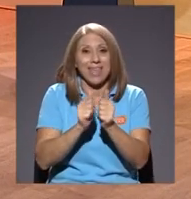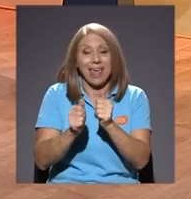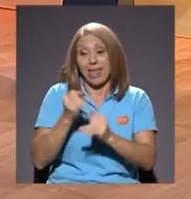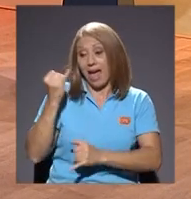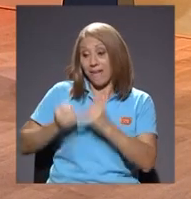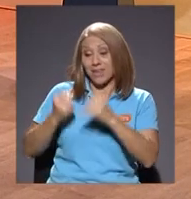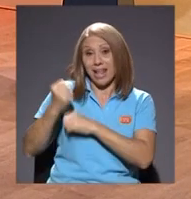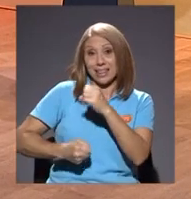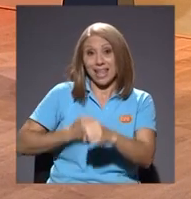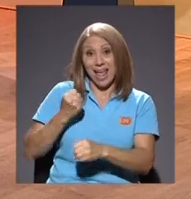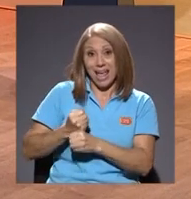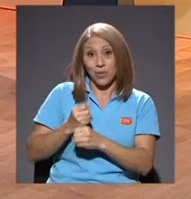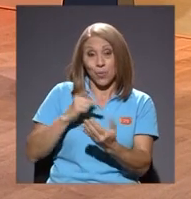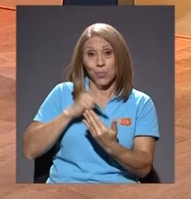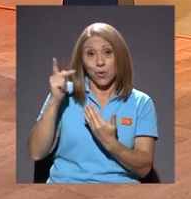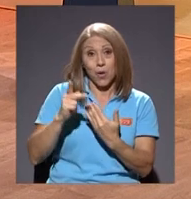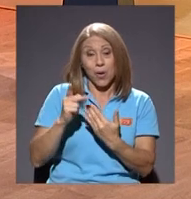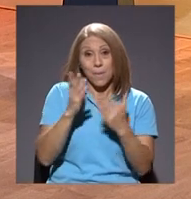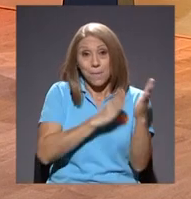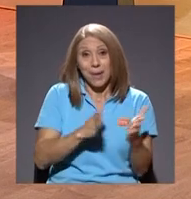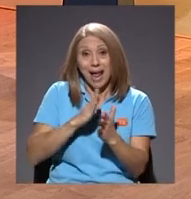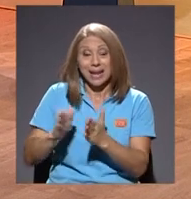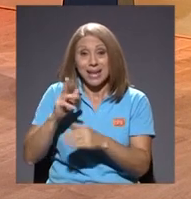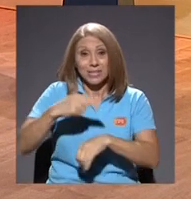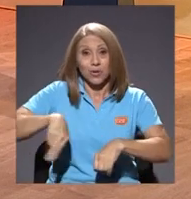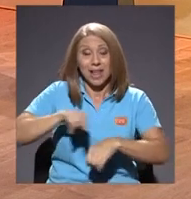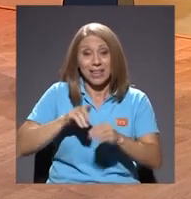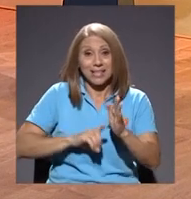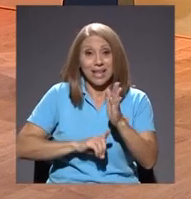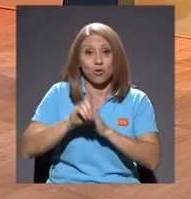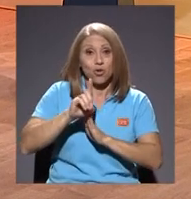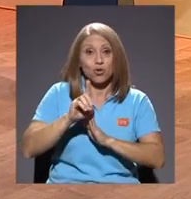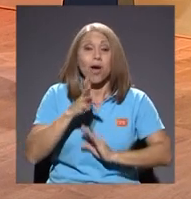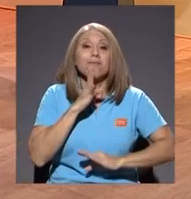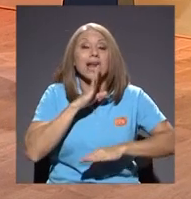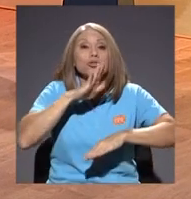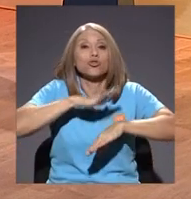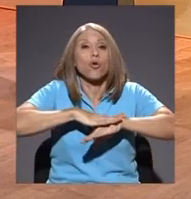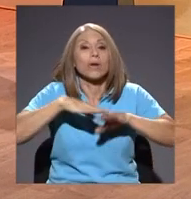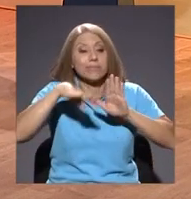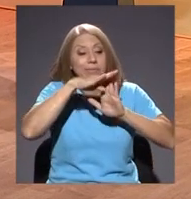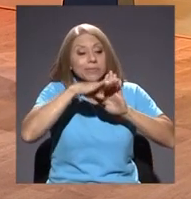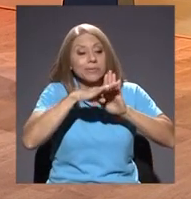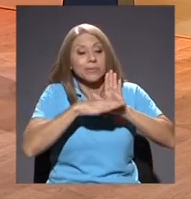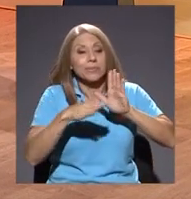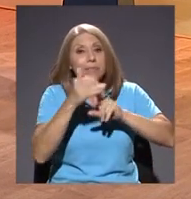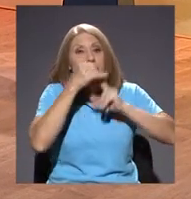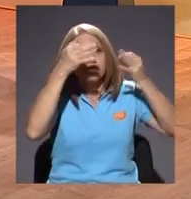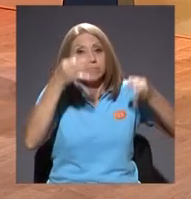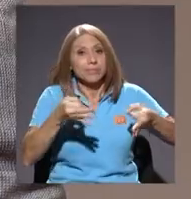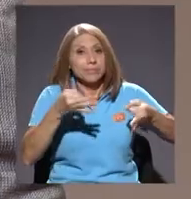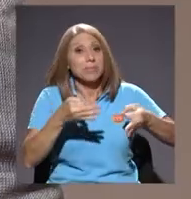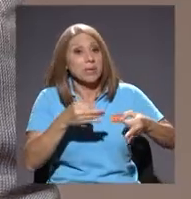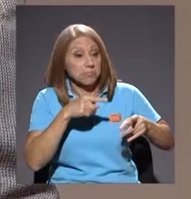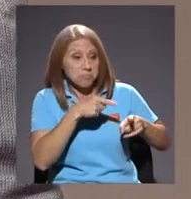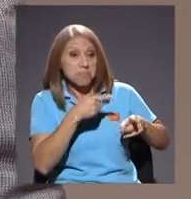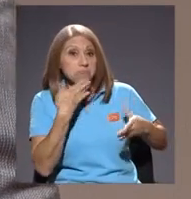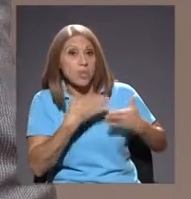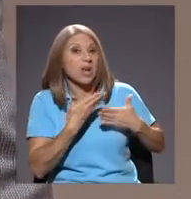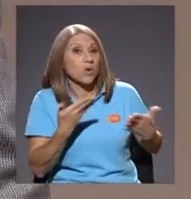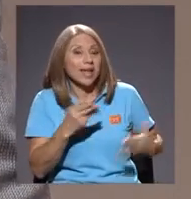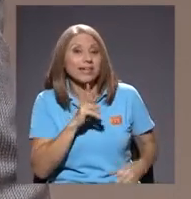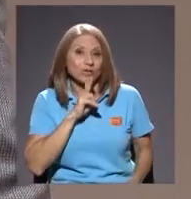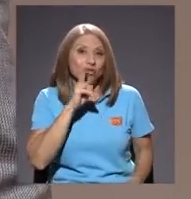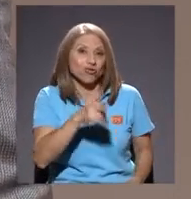en el programa nacional el plan nacional de desarrollo si tienen algo bueno es que son realistas pero el ser